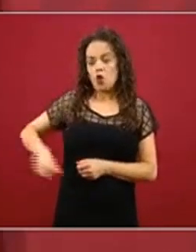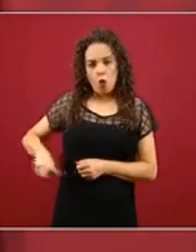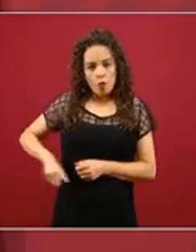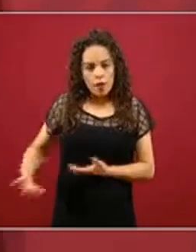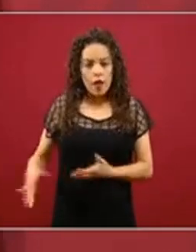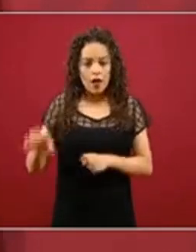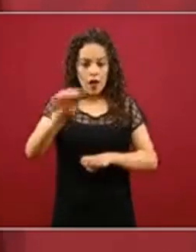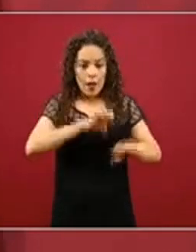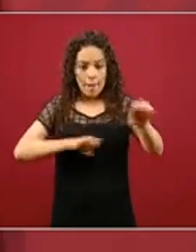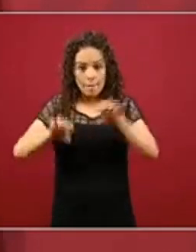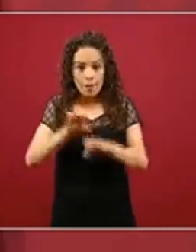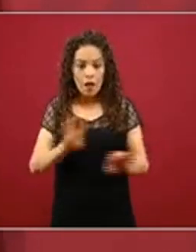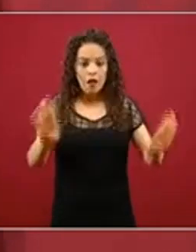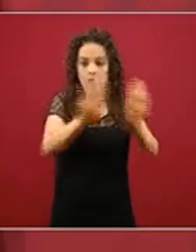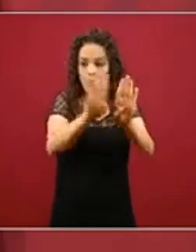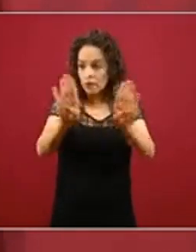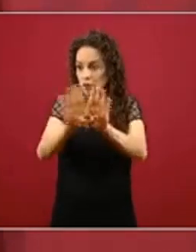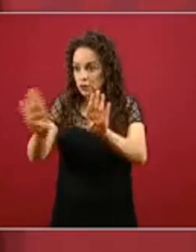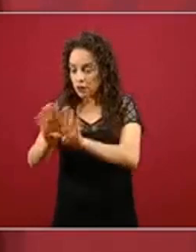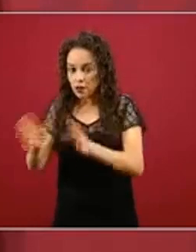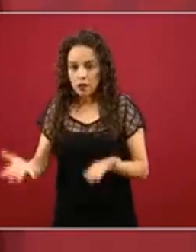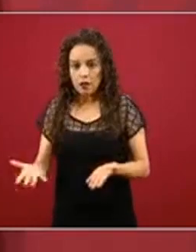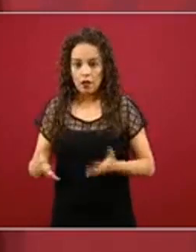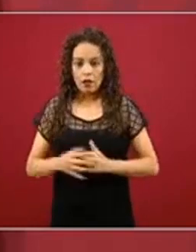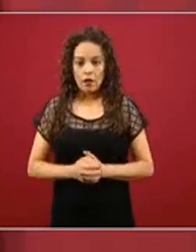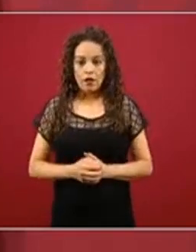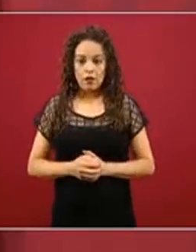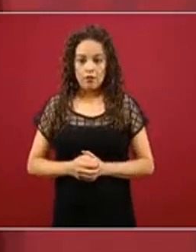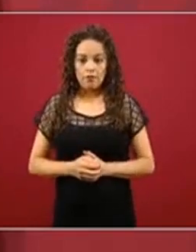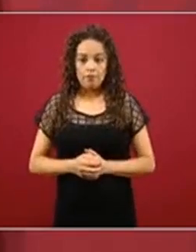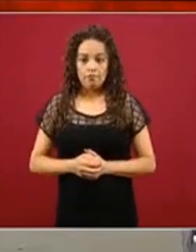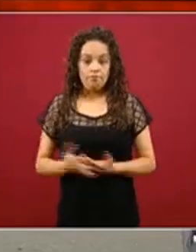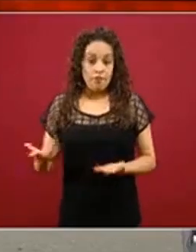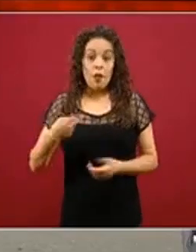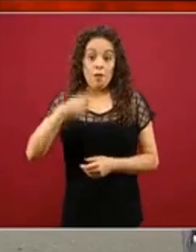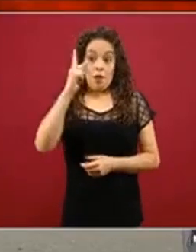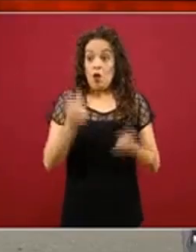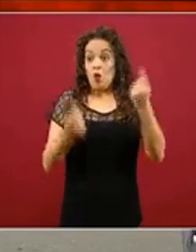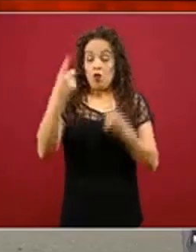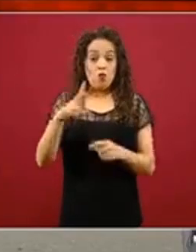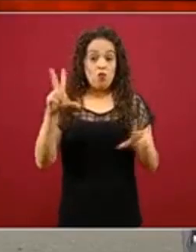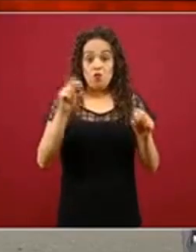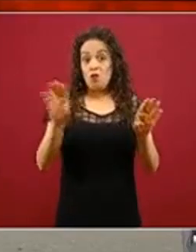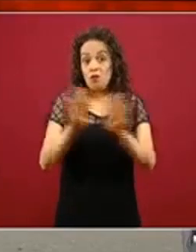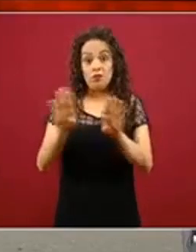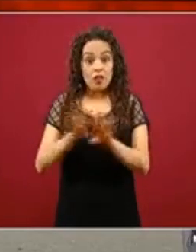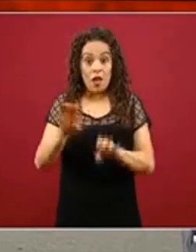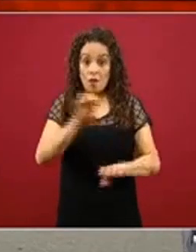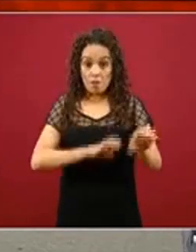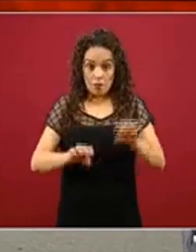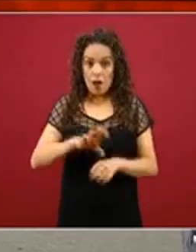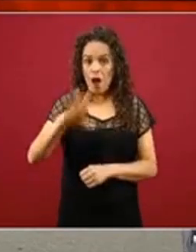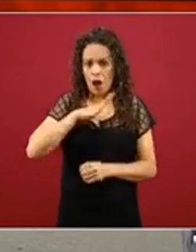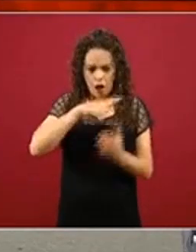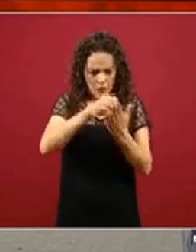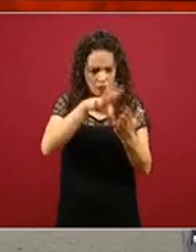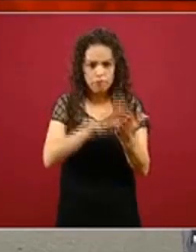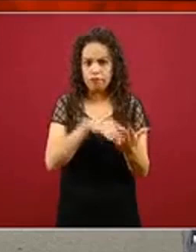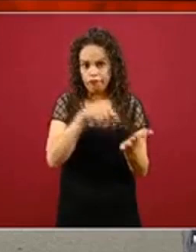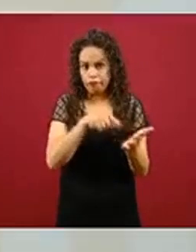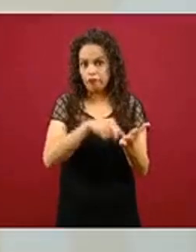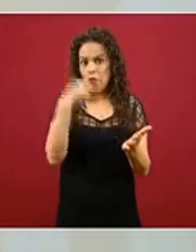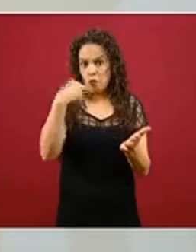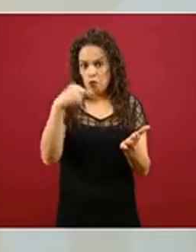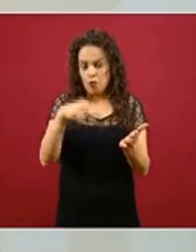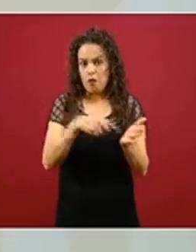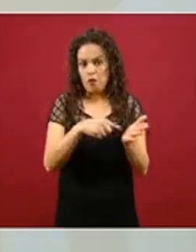empresas cierran oportunamente, cosa que no ocurrió y lo tenemos muy documentado, muchas empresas que no cerraron a tiempo y que mantuvieron a